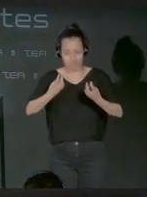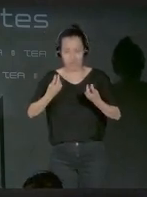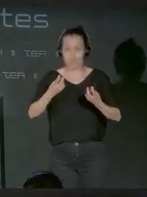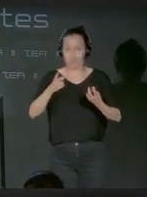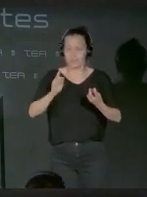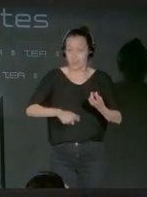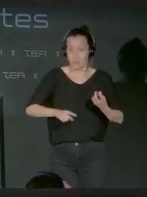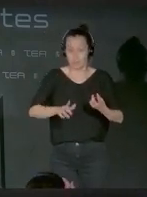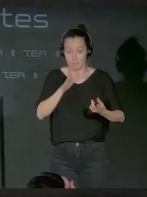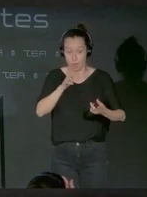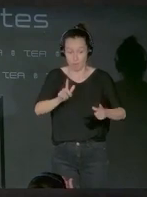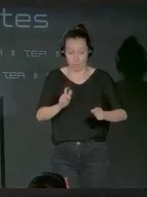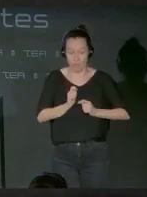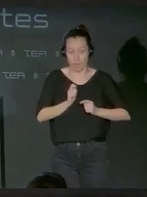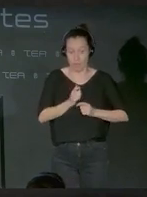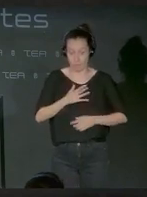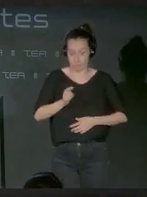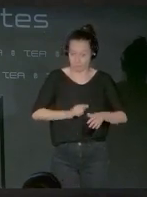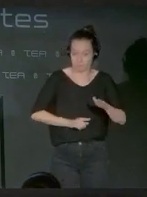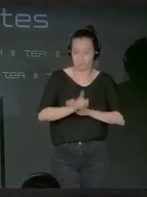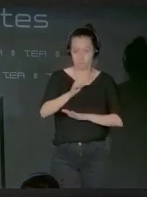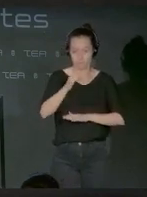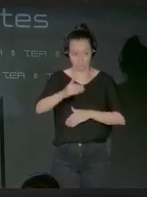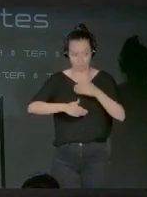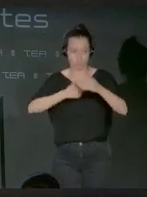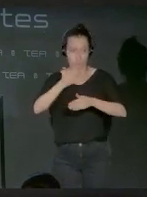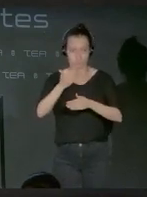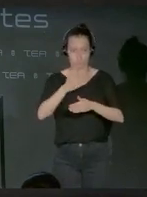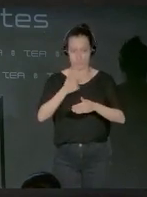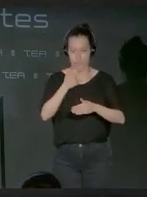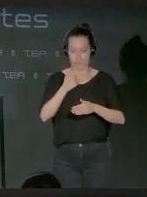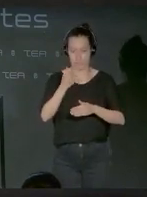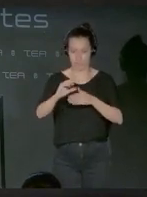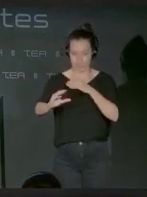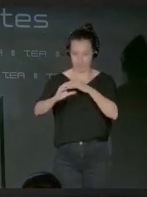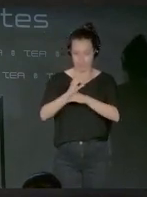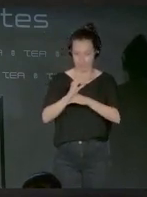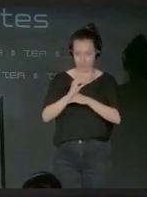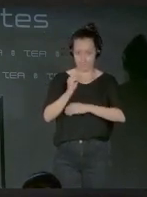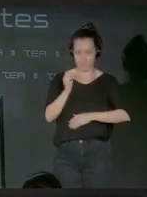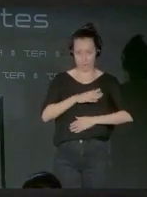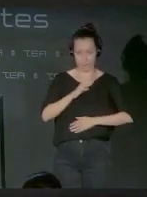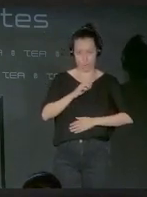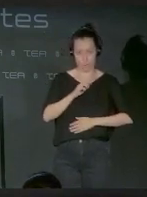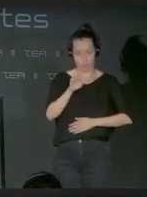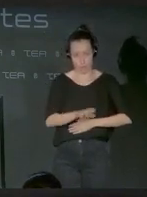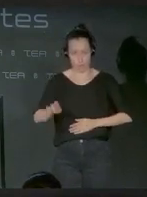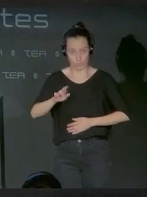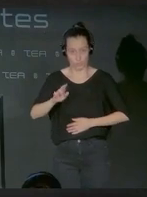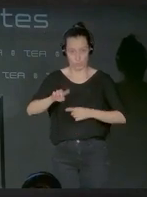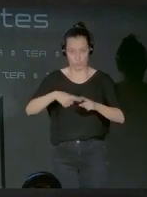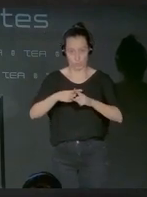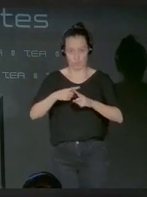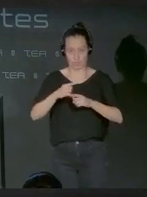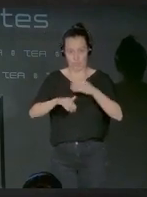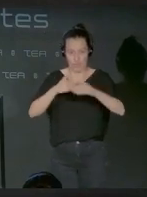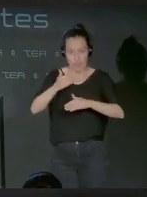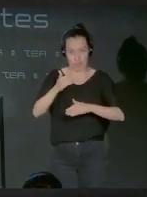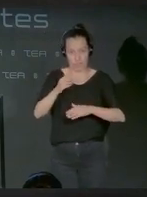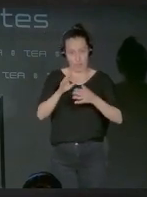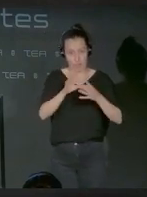de crecimiento para la industria que implicarán la recepción de la inversión por parte de los fondos de recuperación y resiliencia de la Unión Europea para